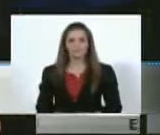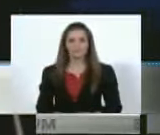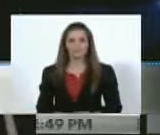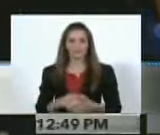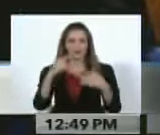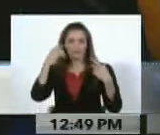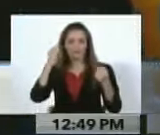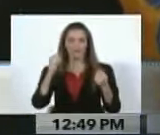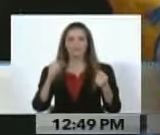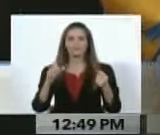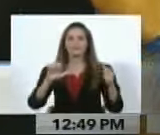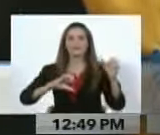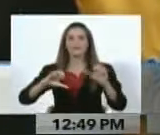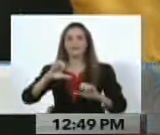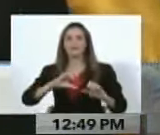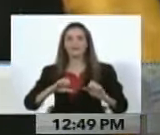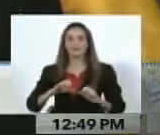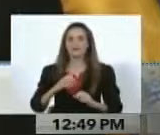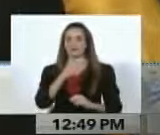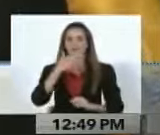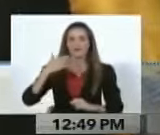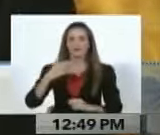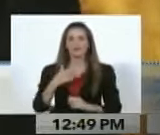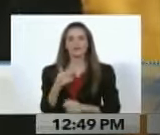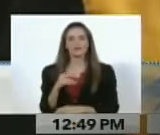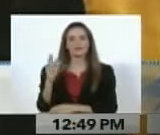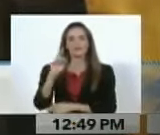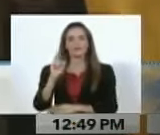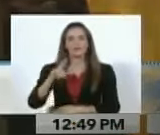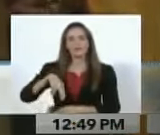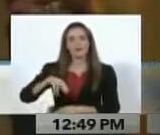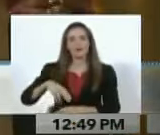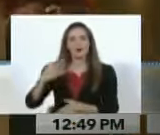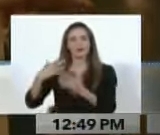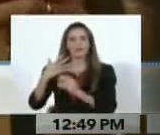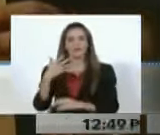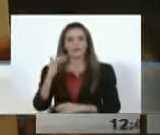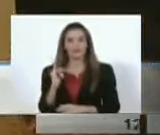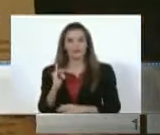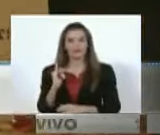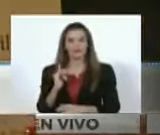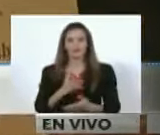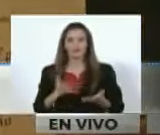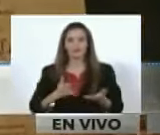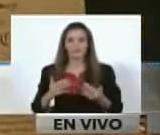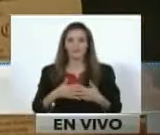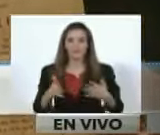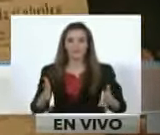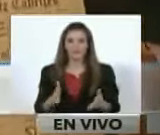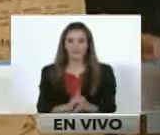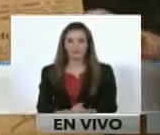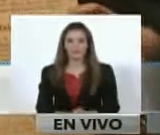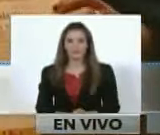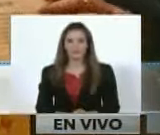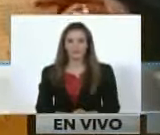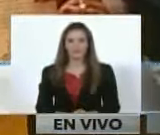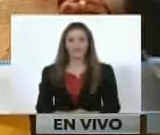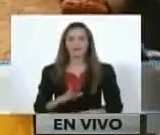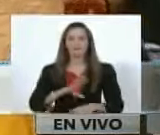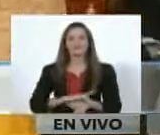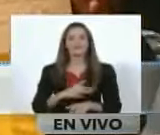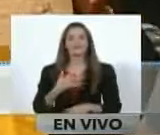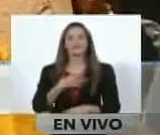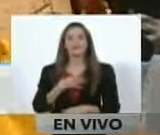capacidad científica más alta que la República jamás haya tenido para el servicio público. La medicina no puede ser